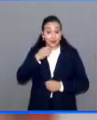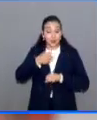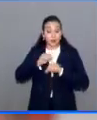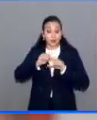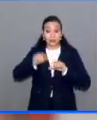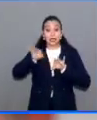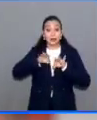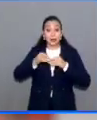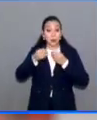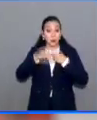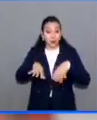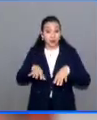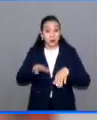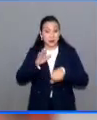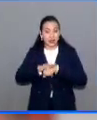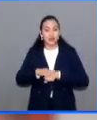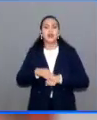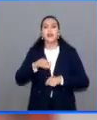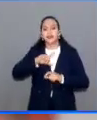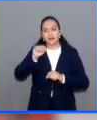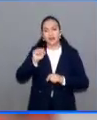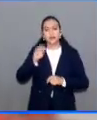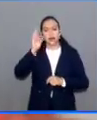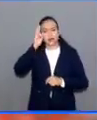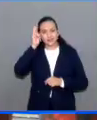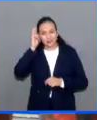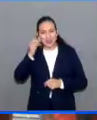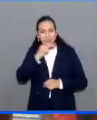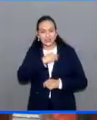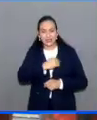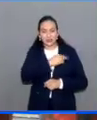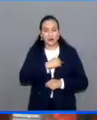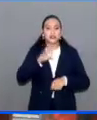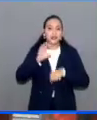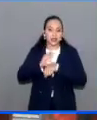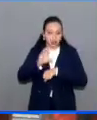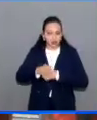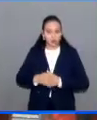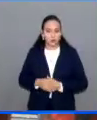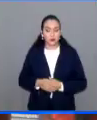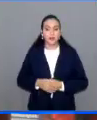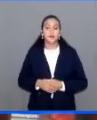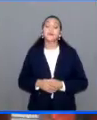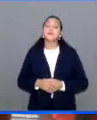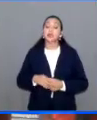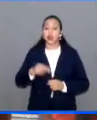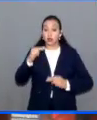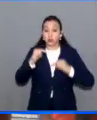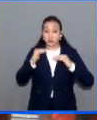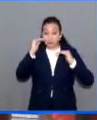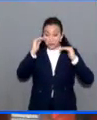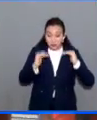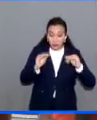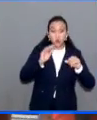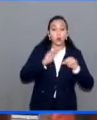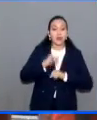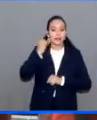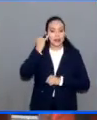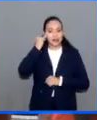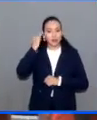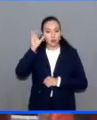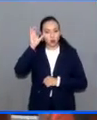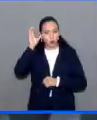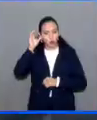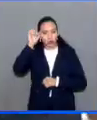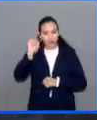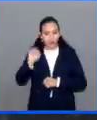seguida de Finlandia, Suecia y Colombia. En contraste, los niveles más bajos se dieron en Japón, Corea del Sur y